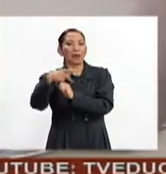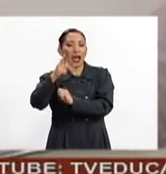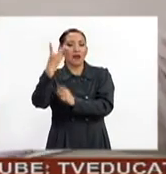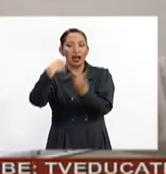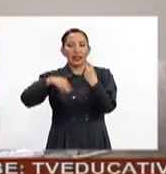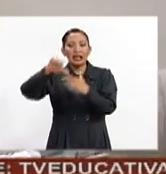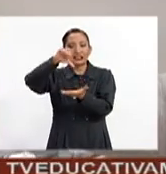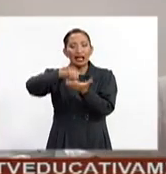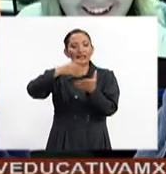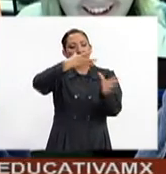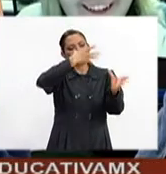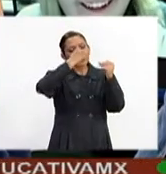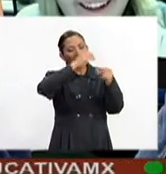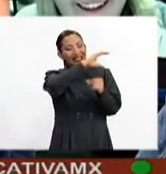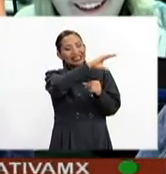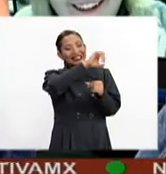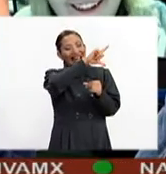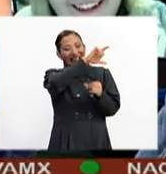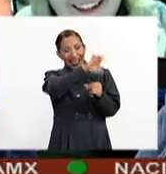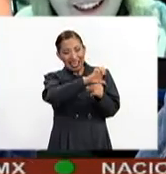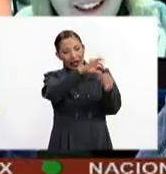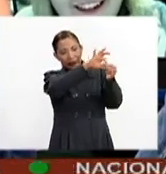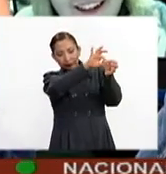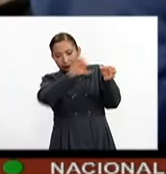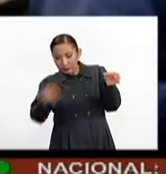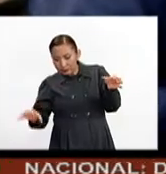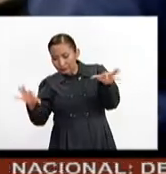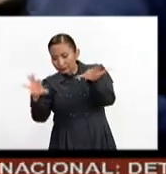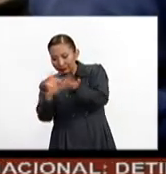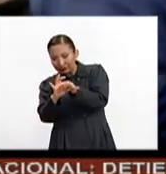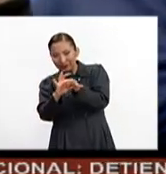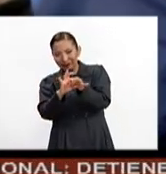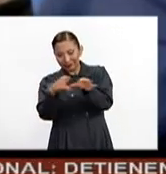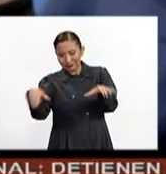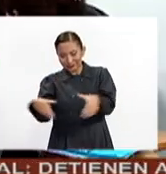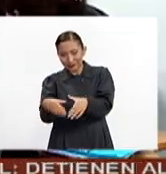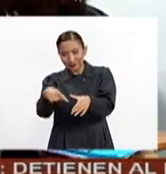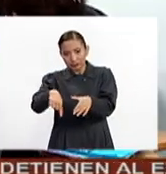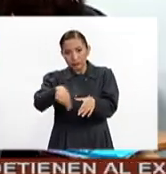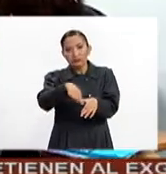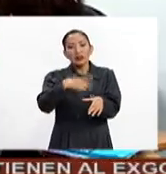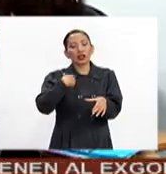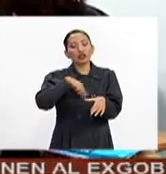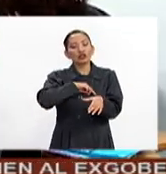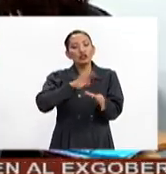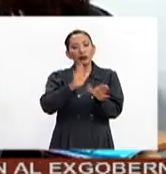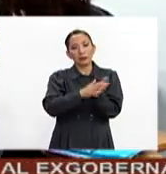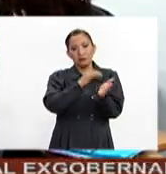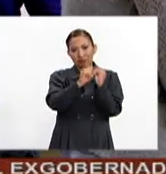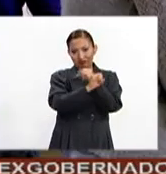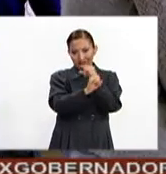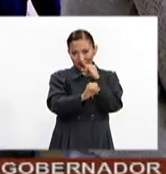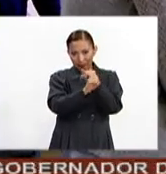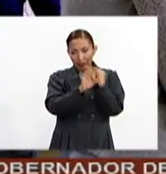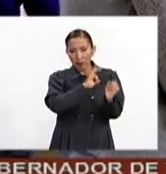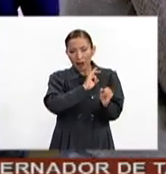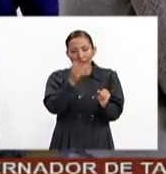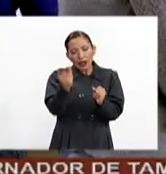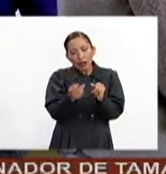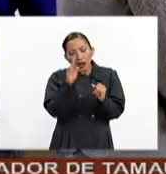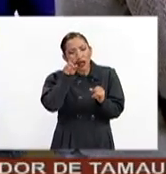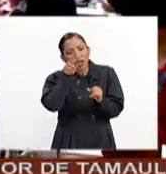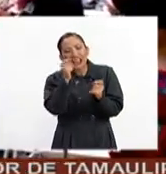del Centro de Enseñanza de Lenguas Extranjeras, digamos, este es nuestro origen, y por tanto nuestra página en la que se pueden